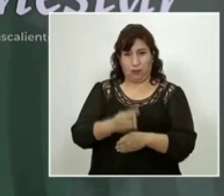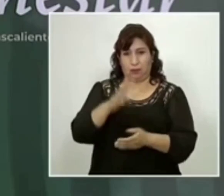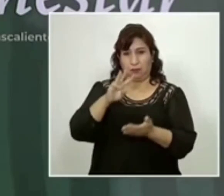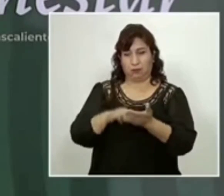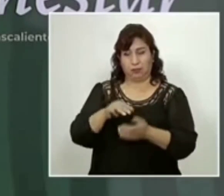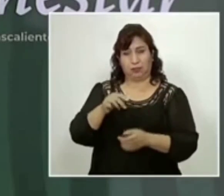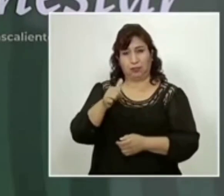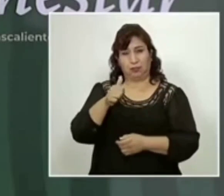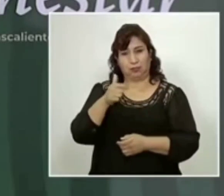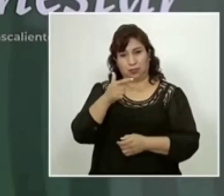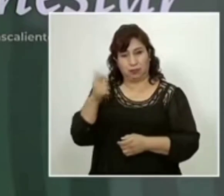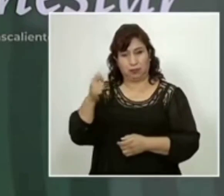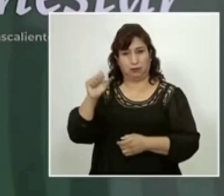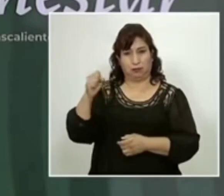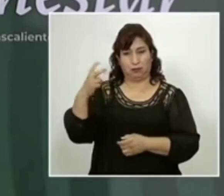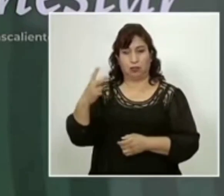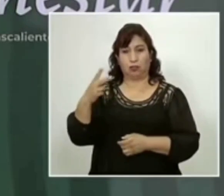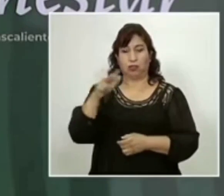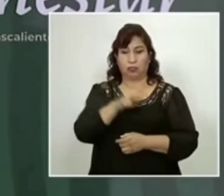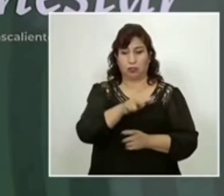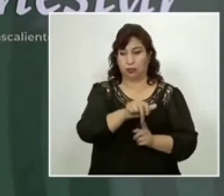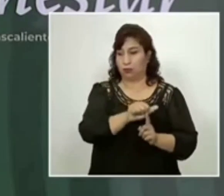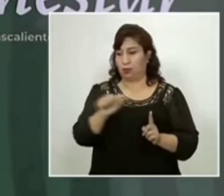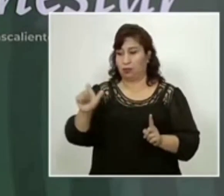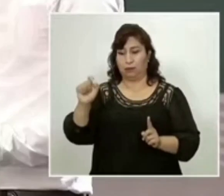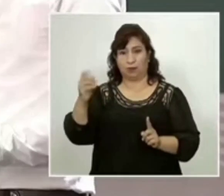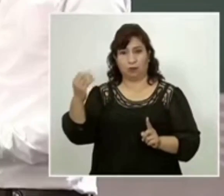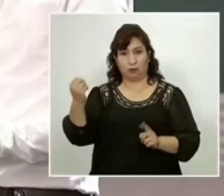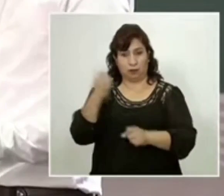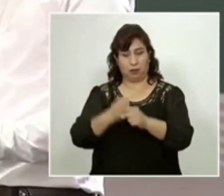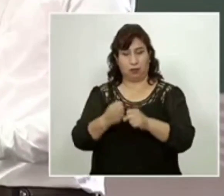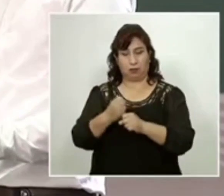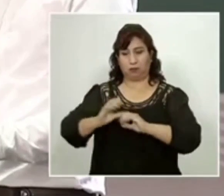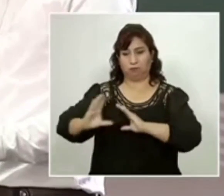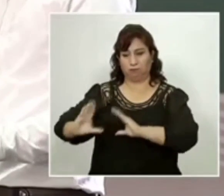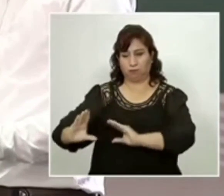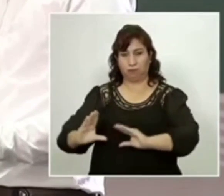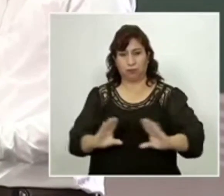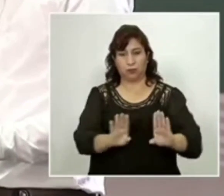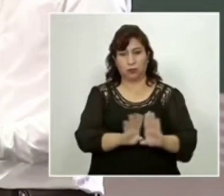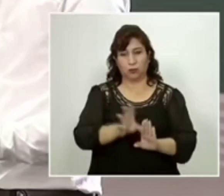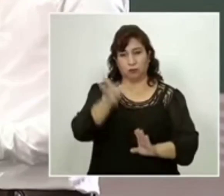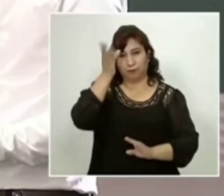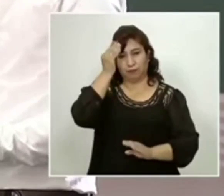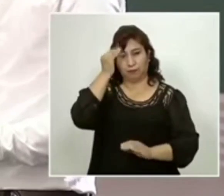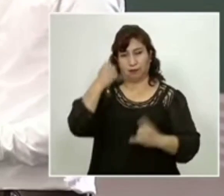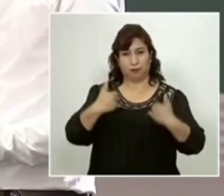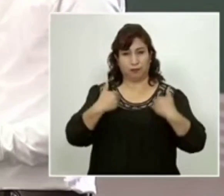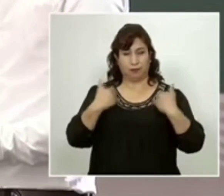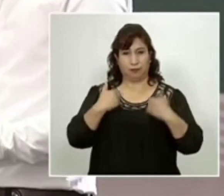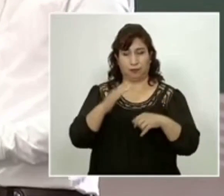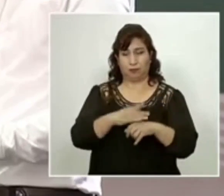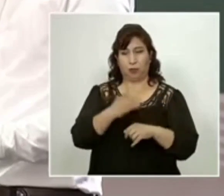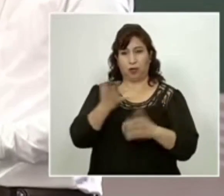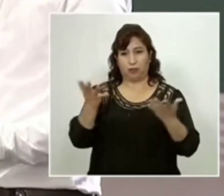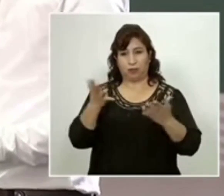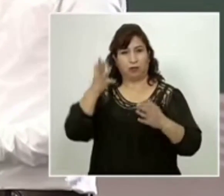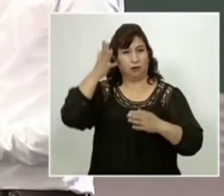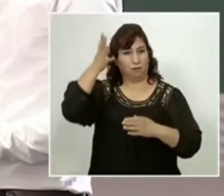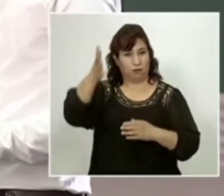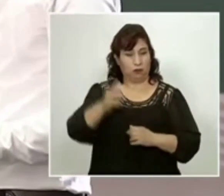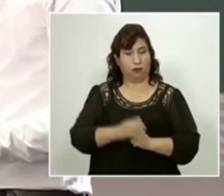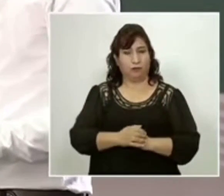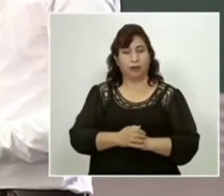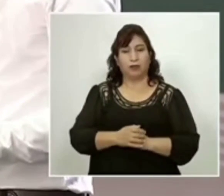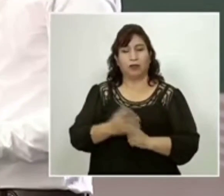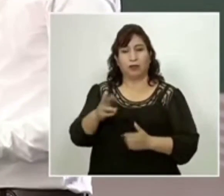3.762 mujeres y hombres de 18 a 29 años son capacitados como aprendices en el programa Jóvenes Construyendo el Futuro, recibiendo un